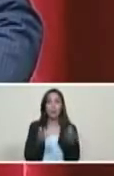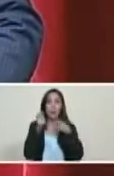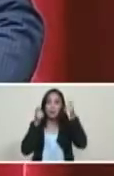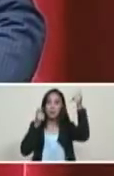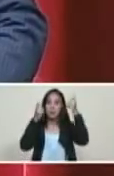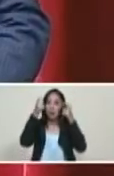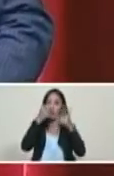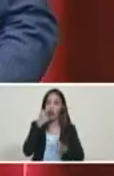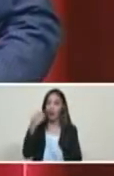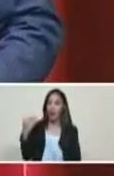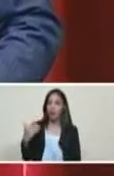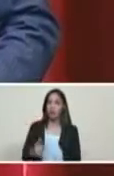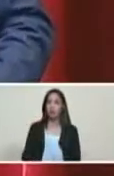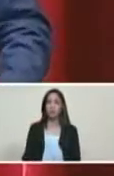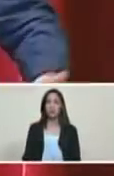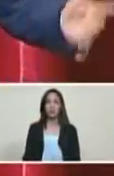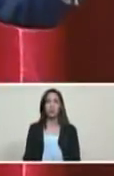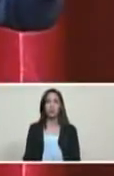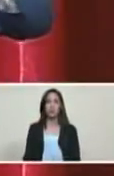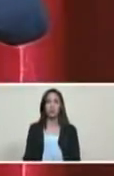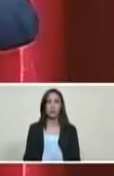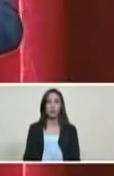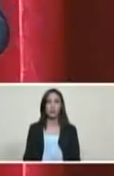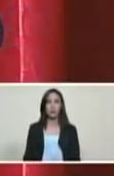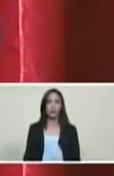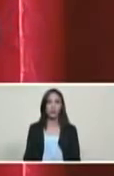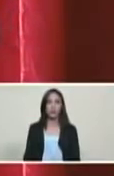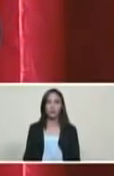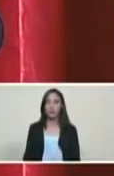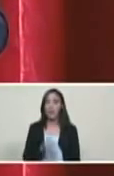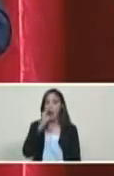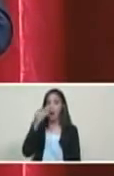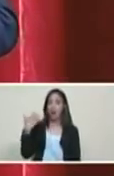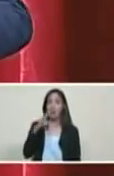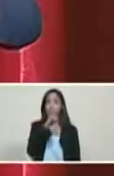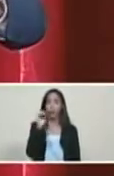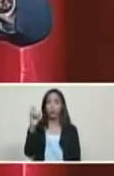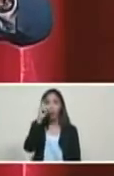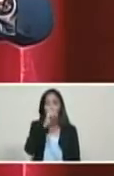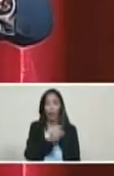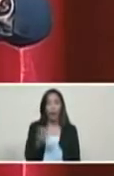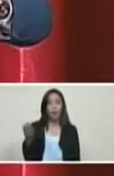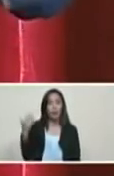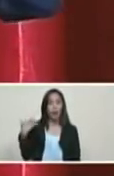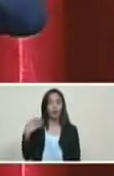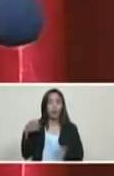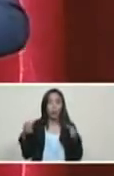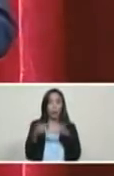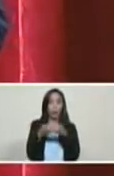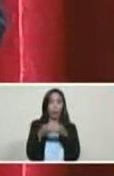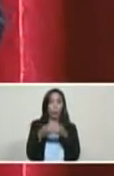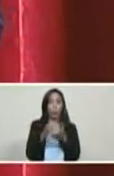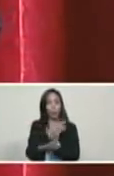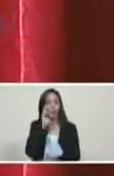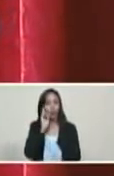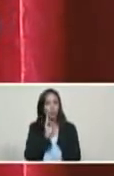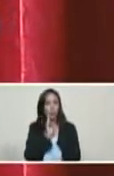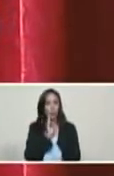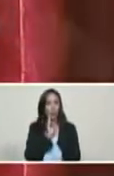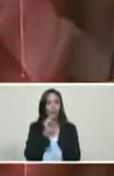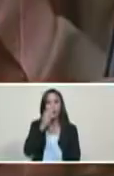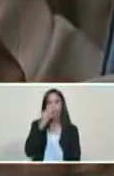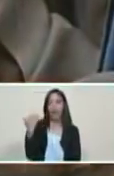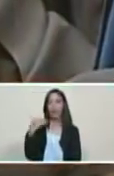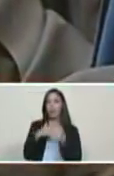Rafael Chávez Frías, hace 200 años le tocó a la generación virtuosa de libertadores